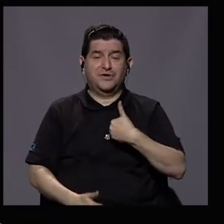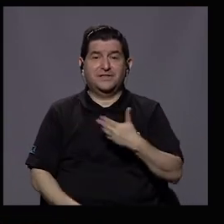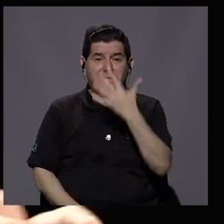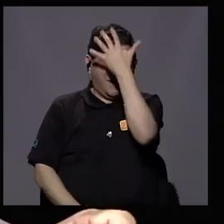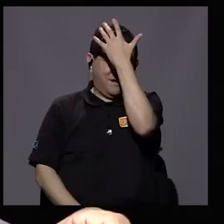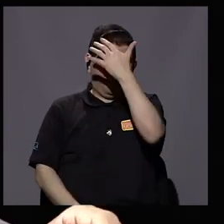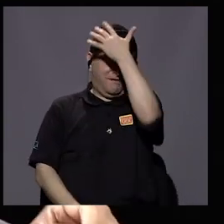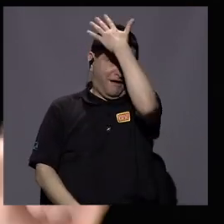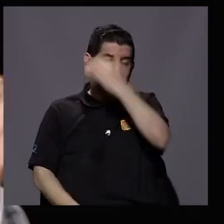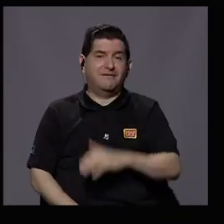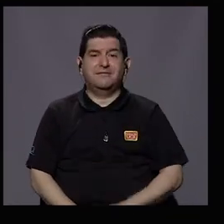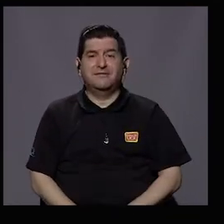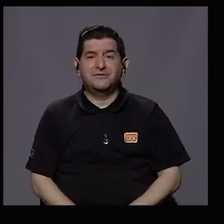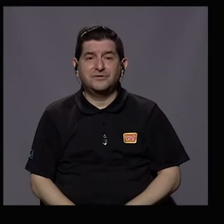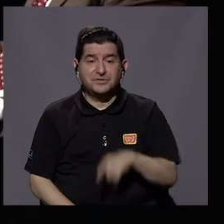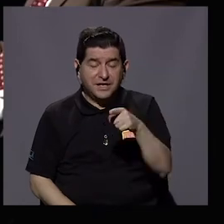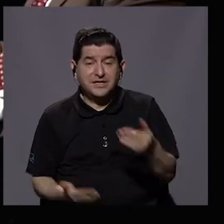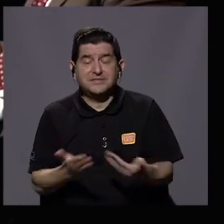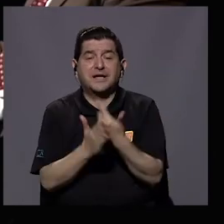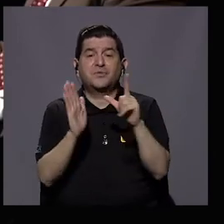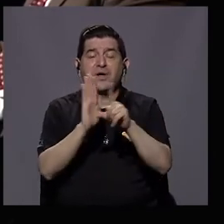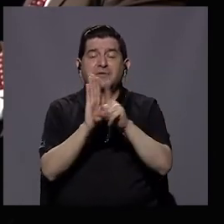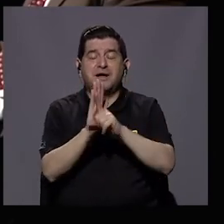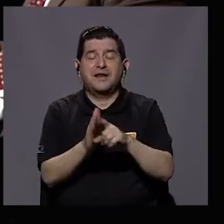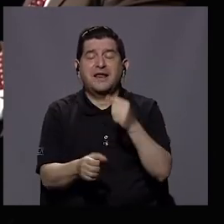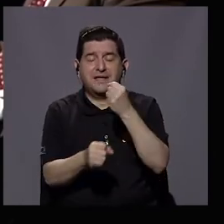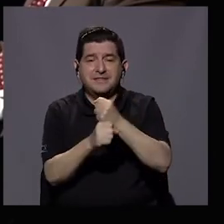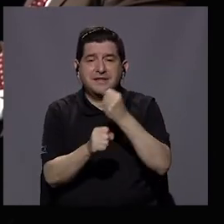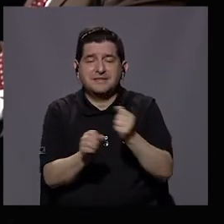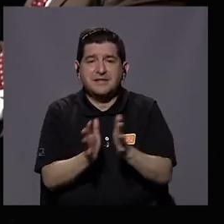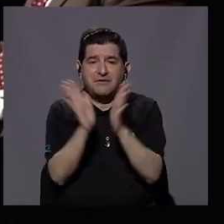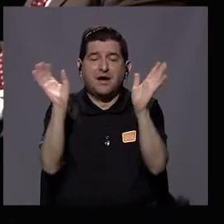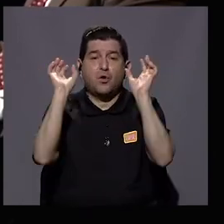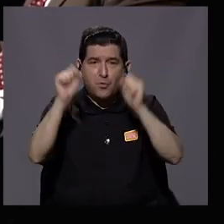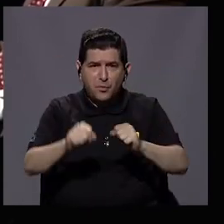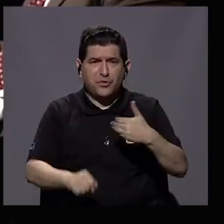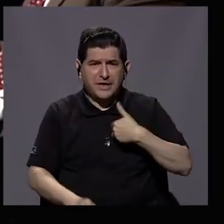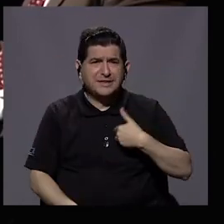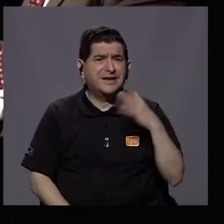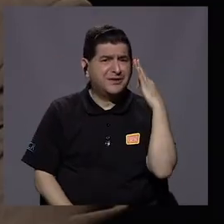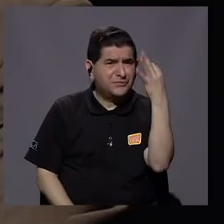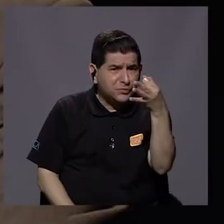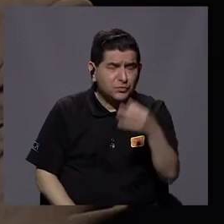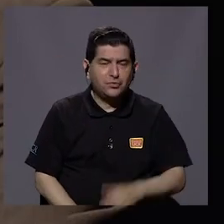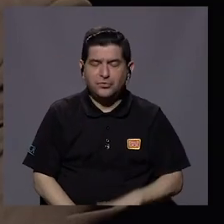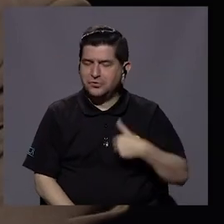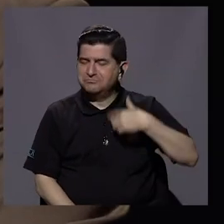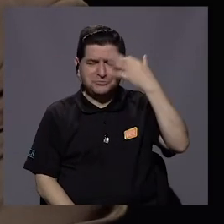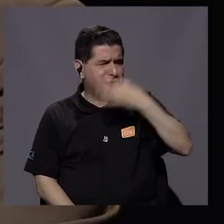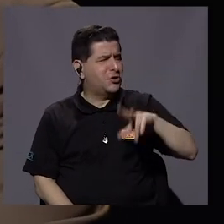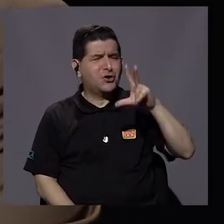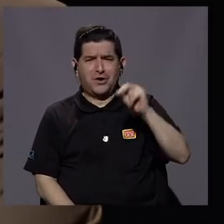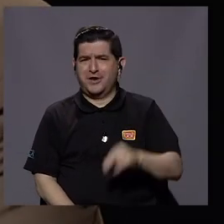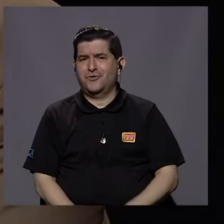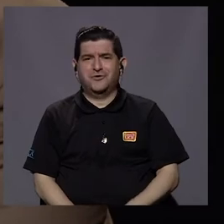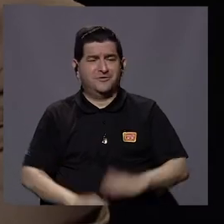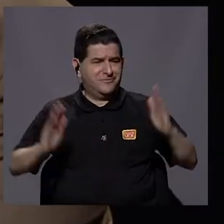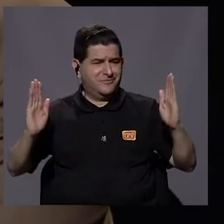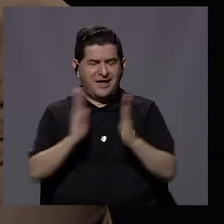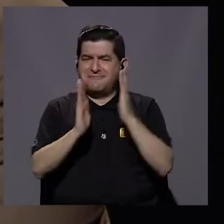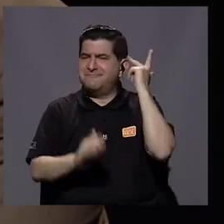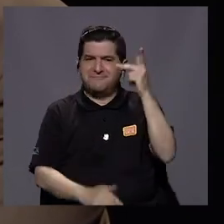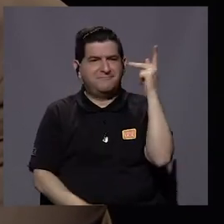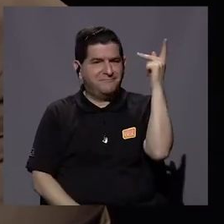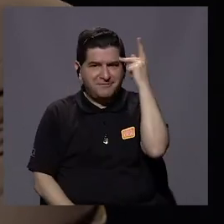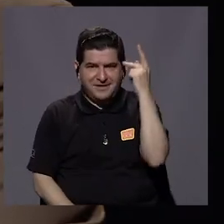don Carlos y si usted ve que esta nueva ley de empleo público puede ver luz. Yo creo que no, porque hay una